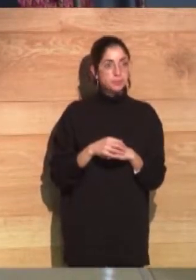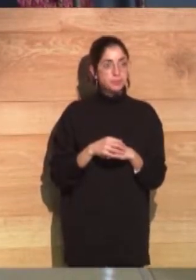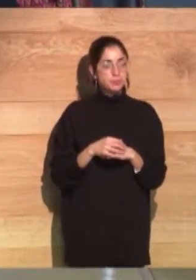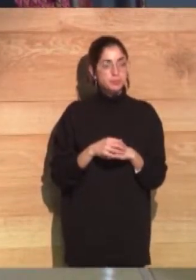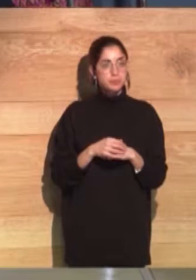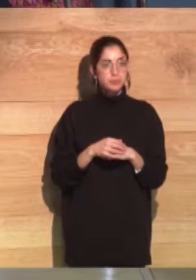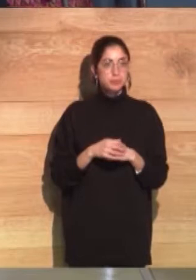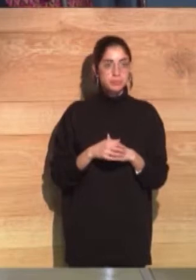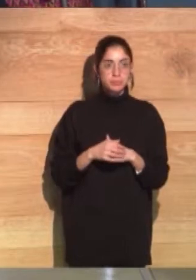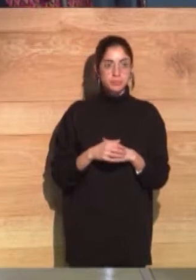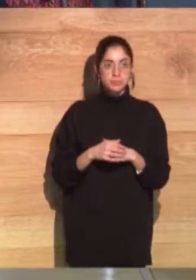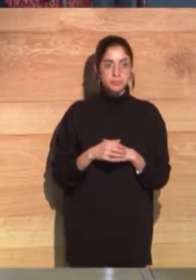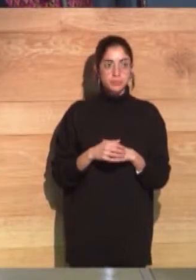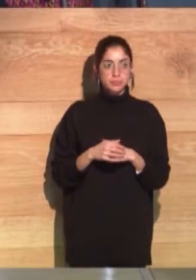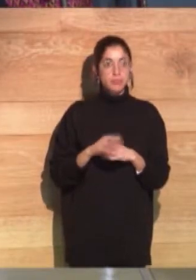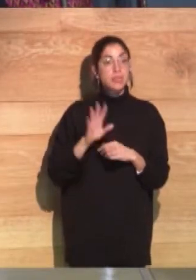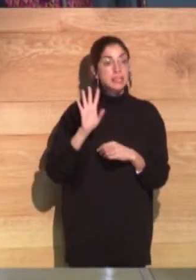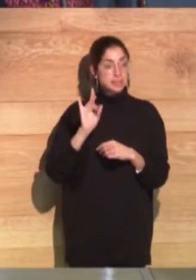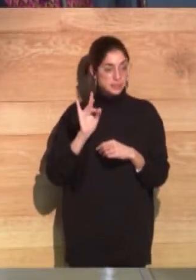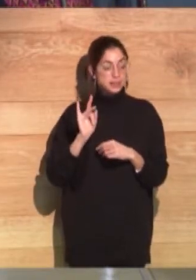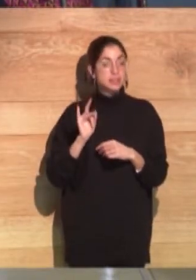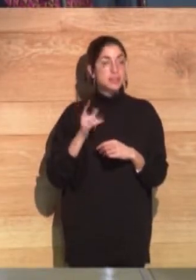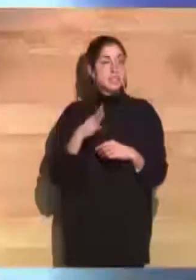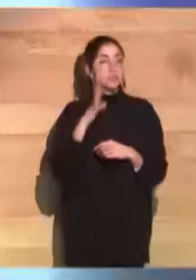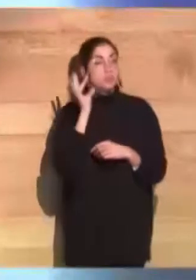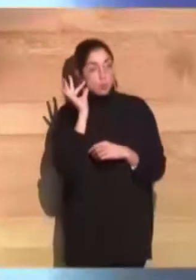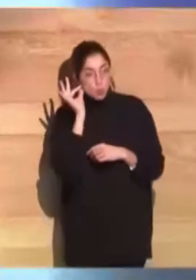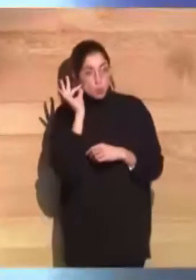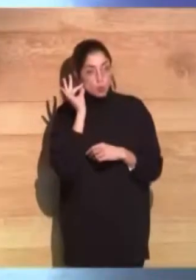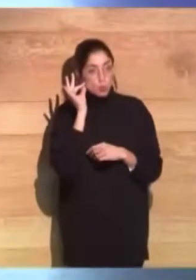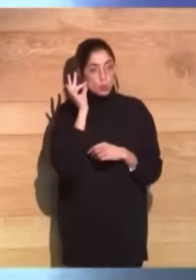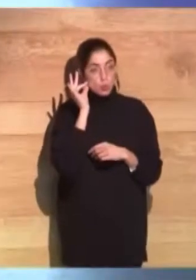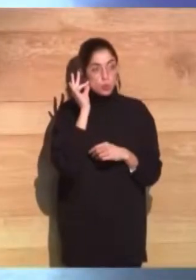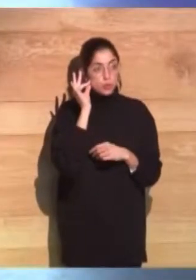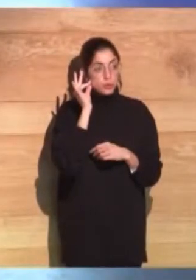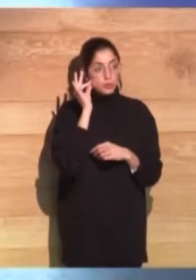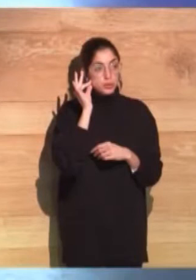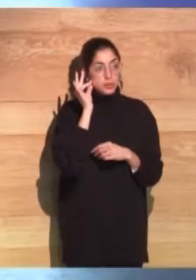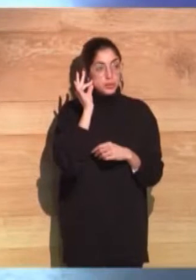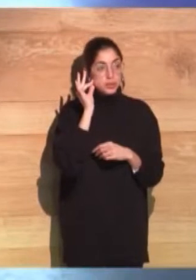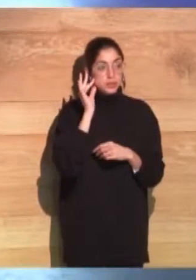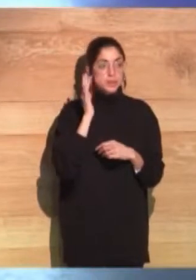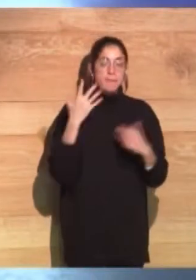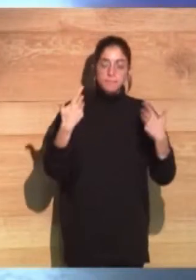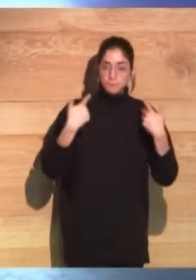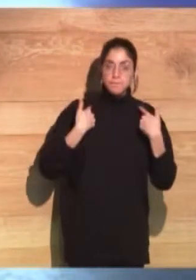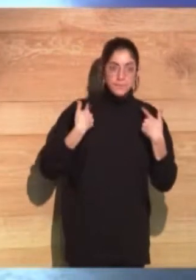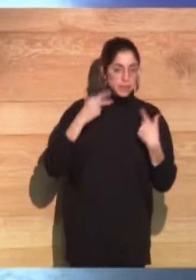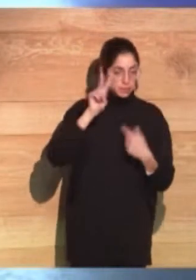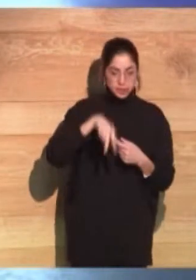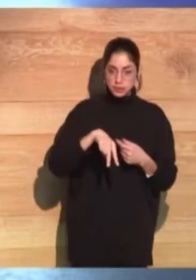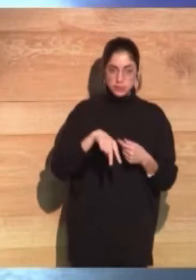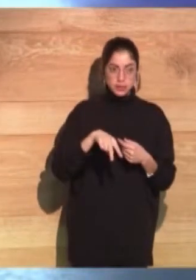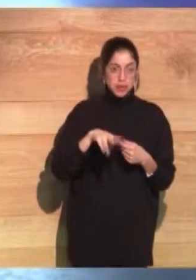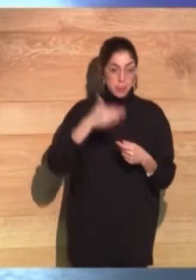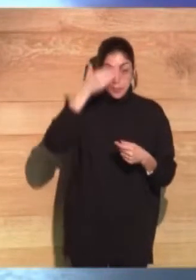Sí, las mujeres son víctimas, son las principales